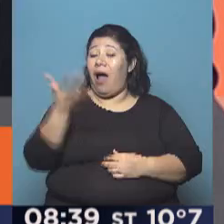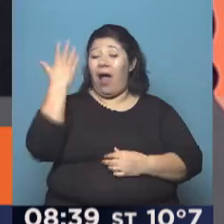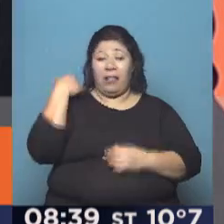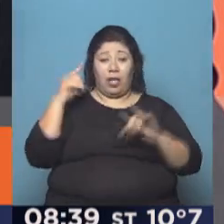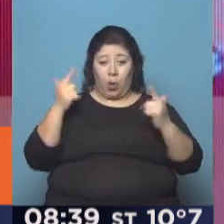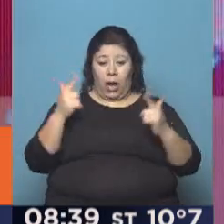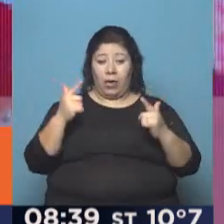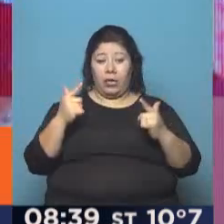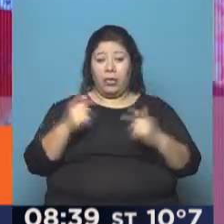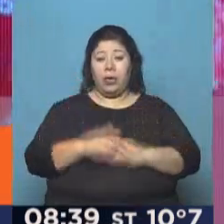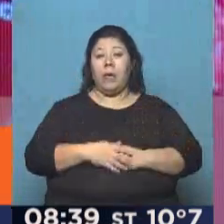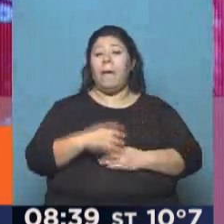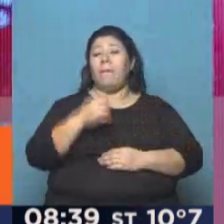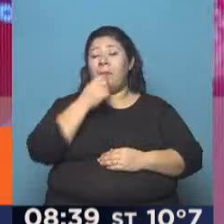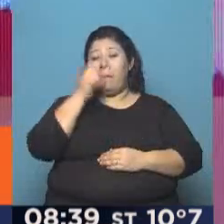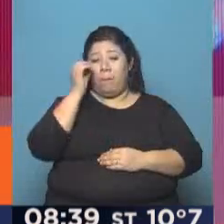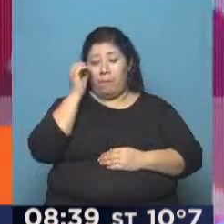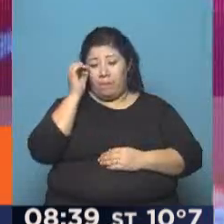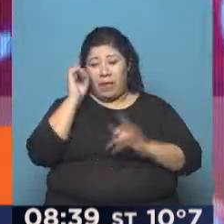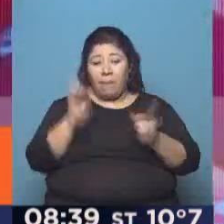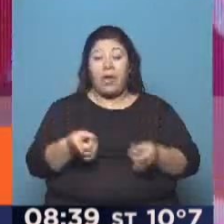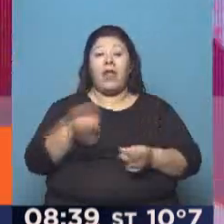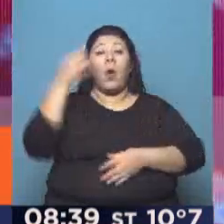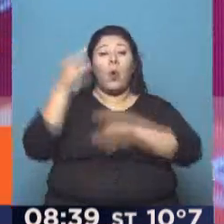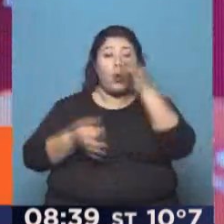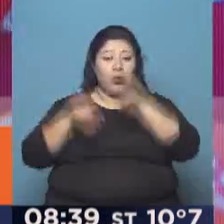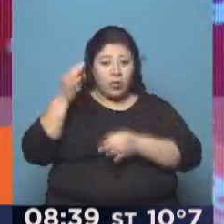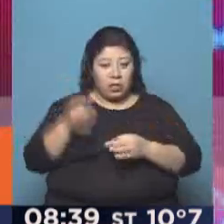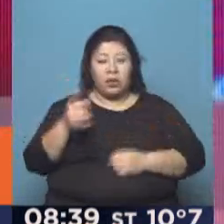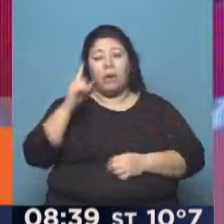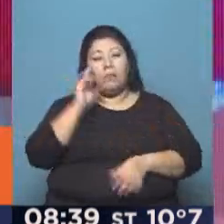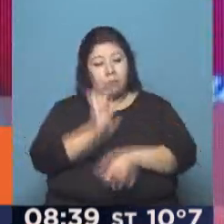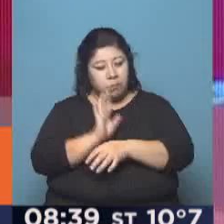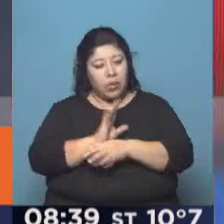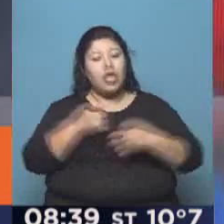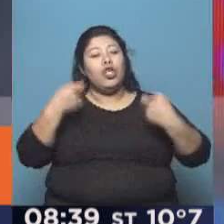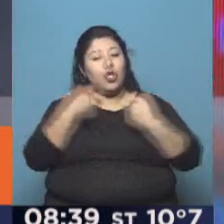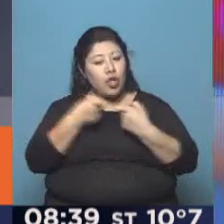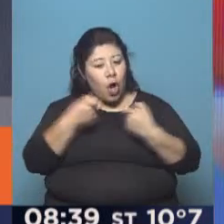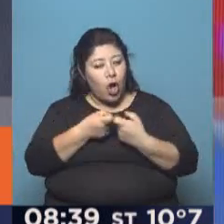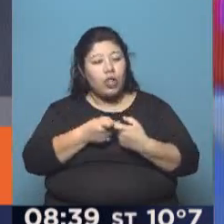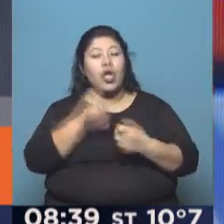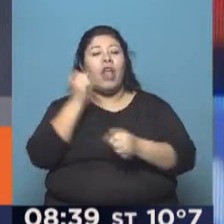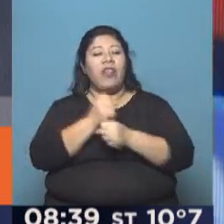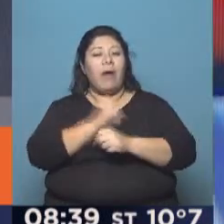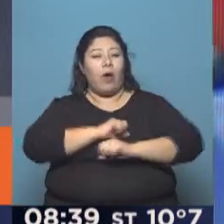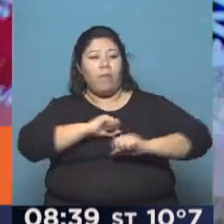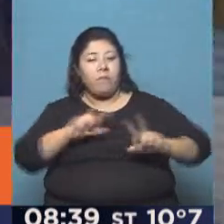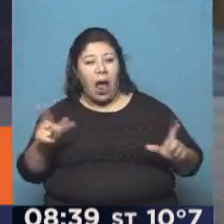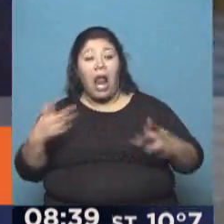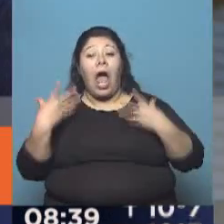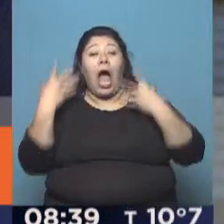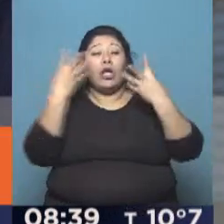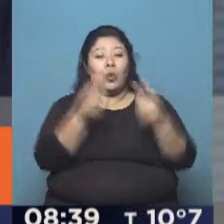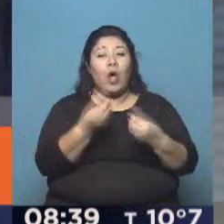esto perdonar las demoras porque también Tuvimos una justicia que fue cómplice que fue funcional que sirvió para tapar las cosas